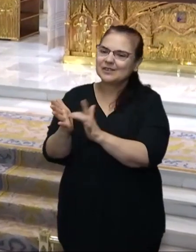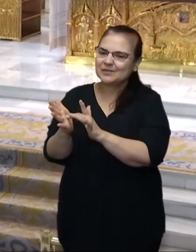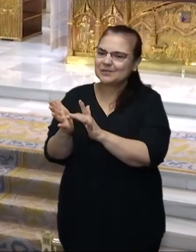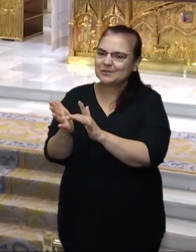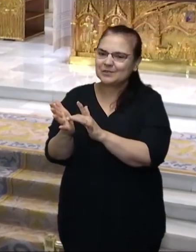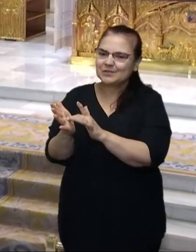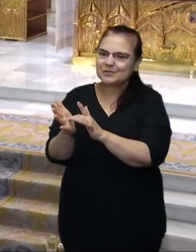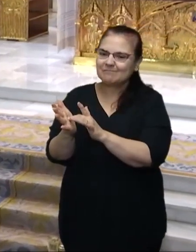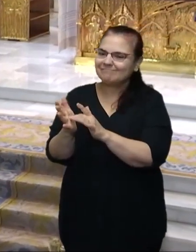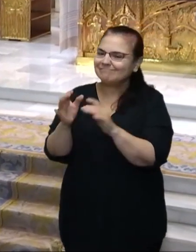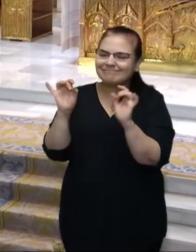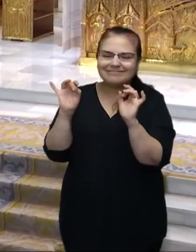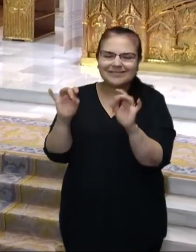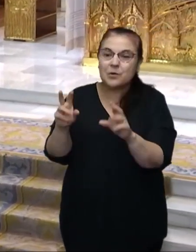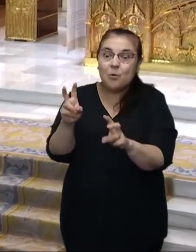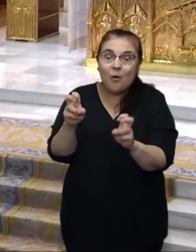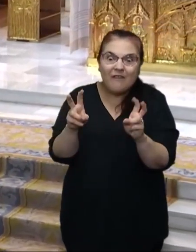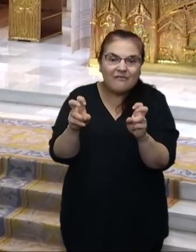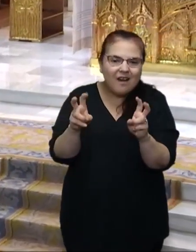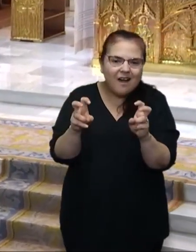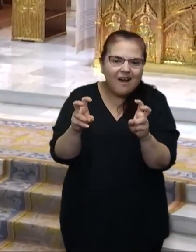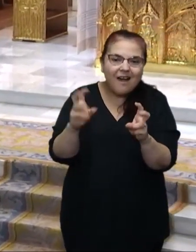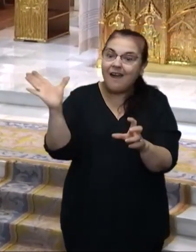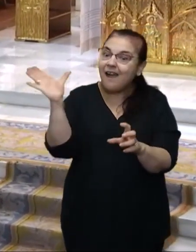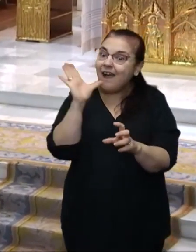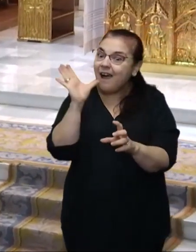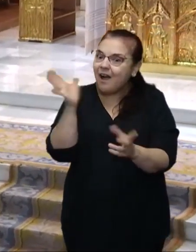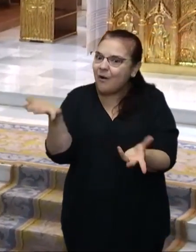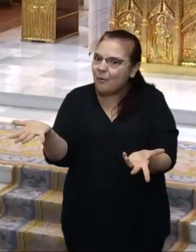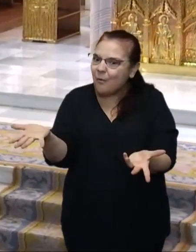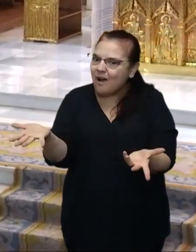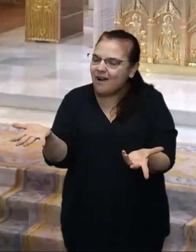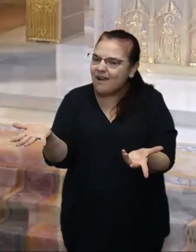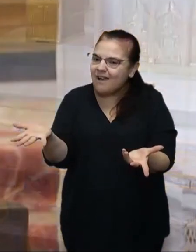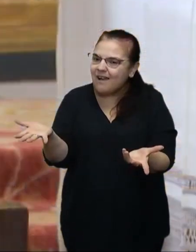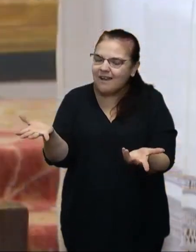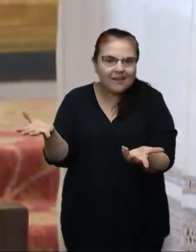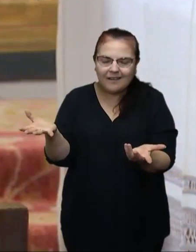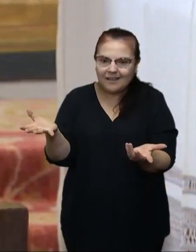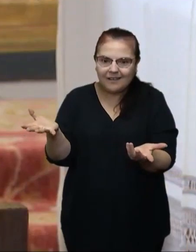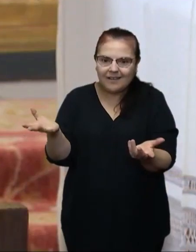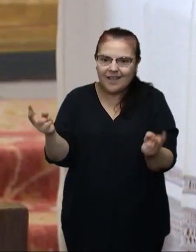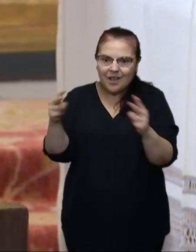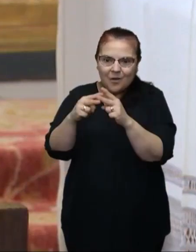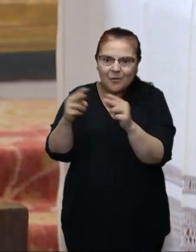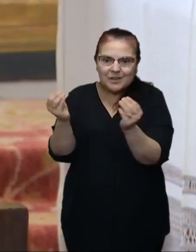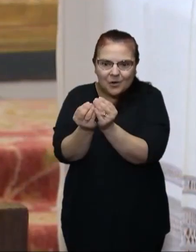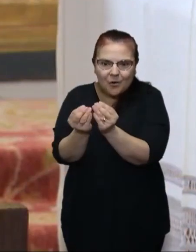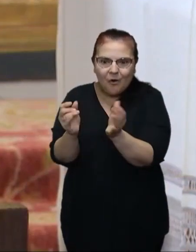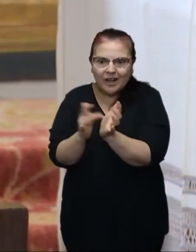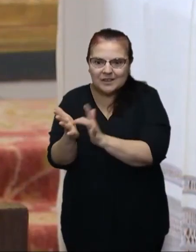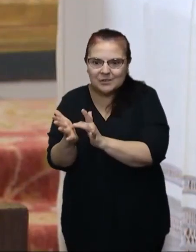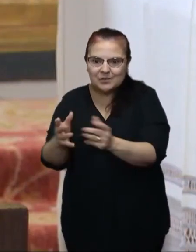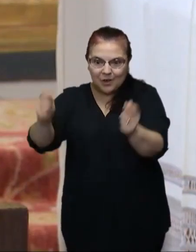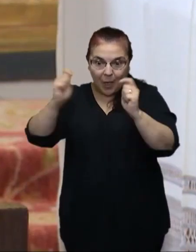es como la nueva agua. El encuentro con Jesús nos da la vida.